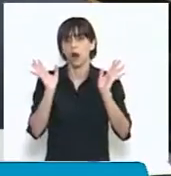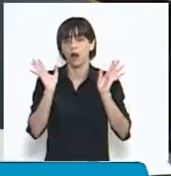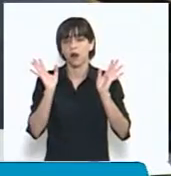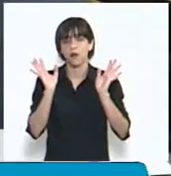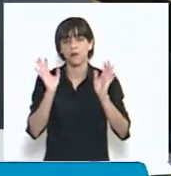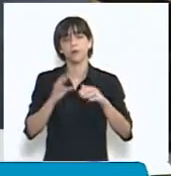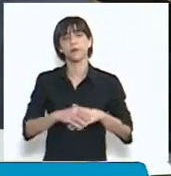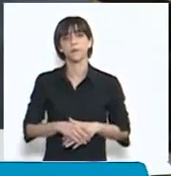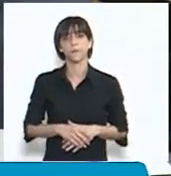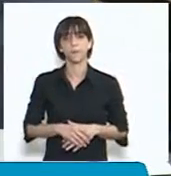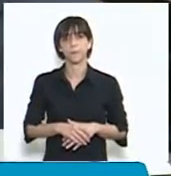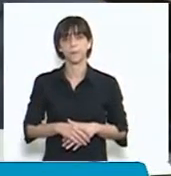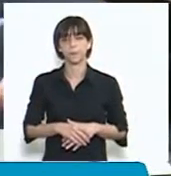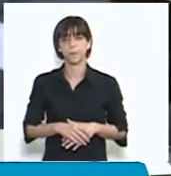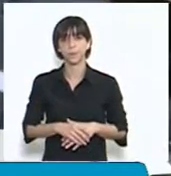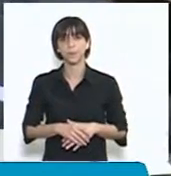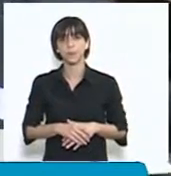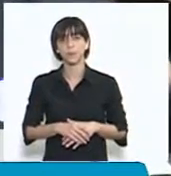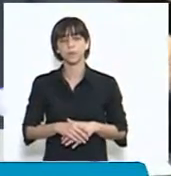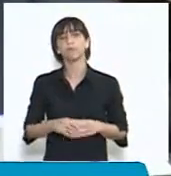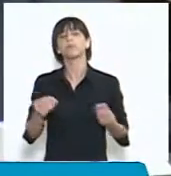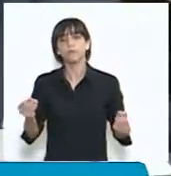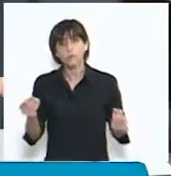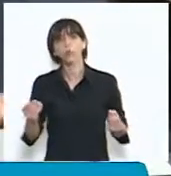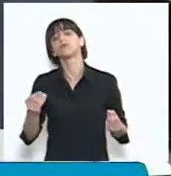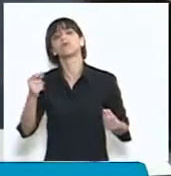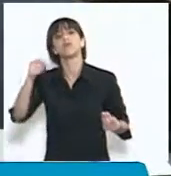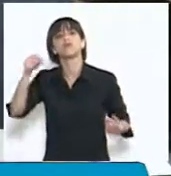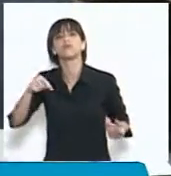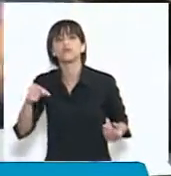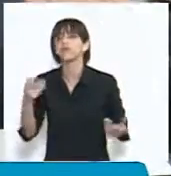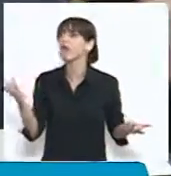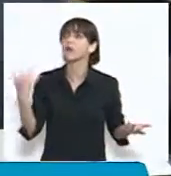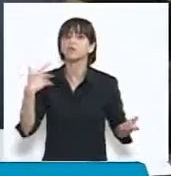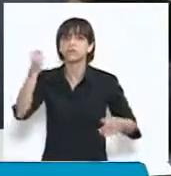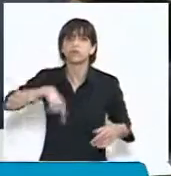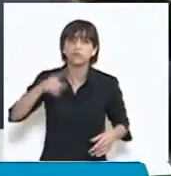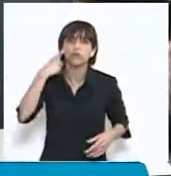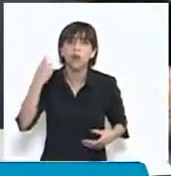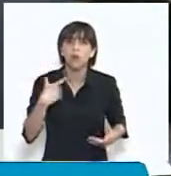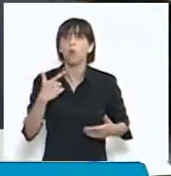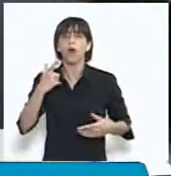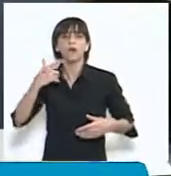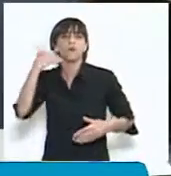evolución. ¿Quién dictamina hoy a dónde estamos? ¿Hacia dónde debemos ir?